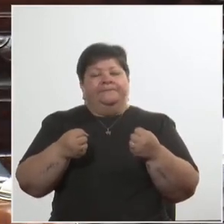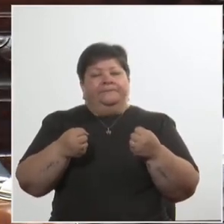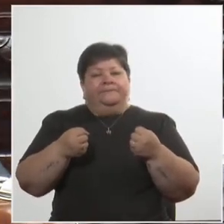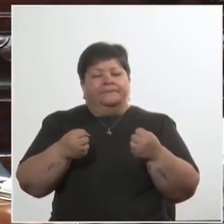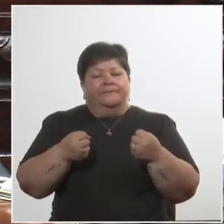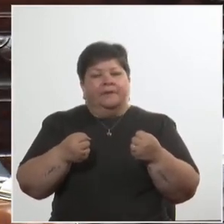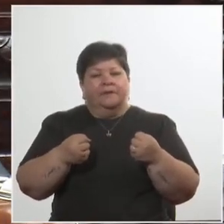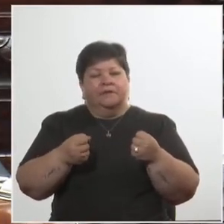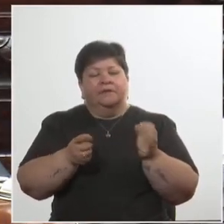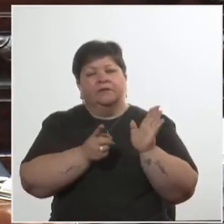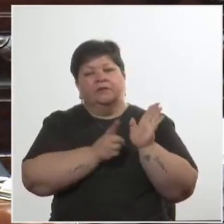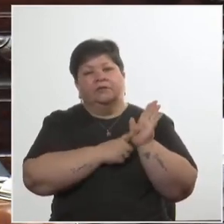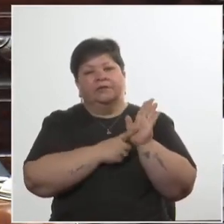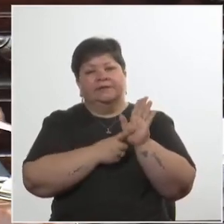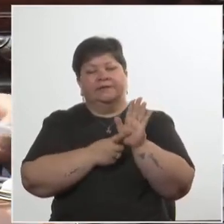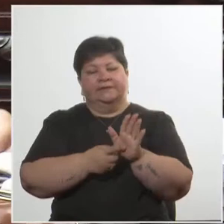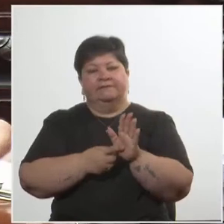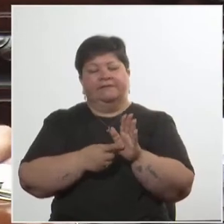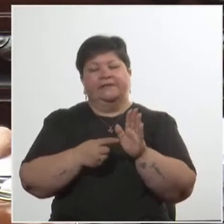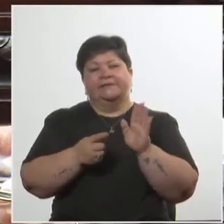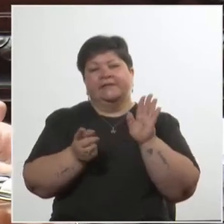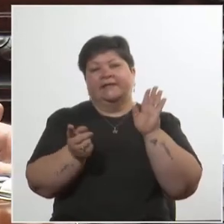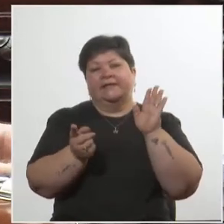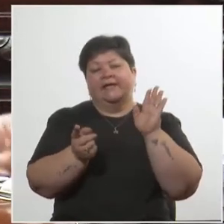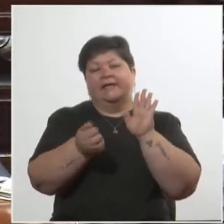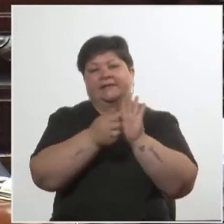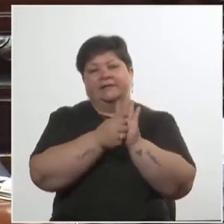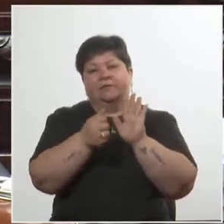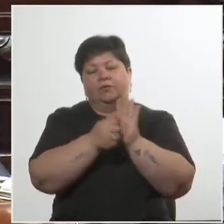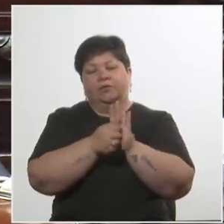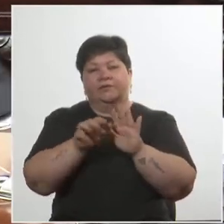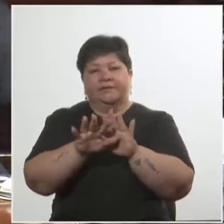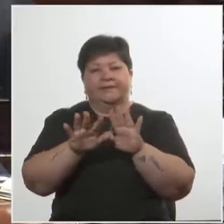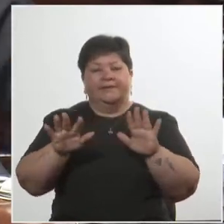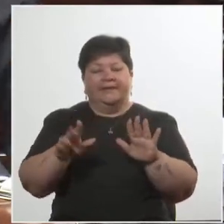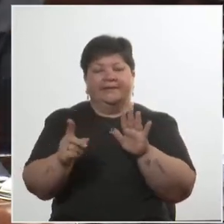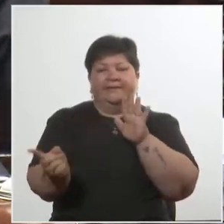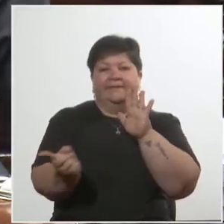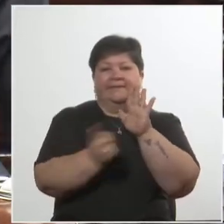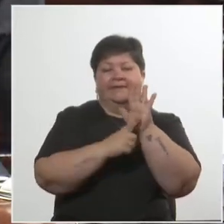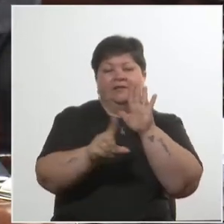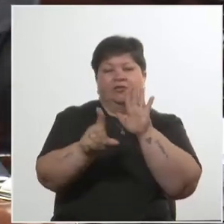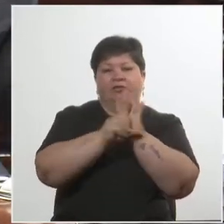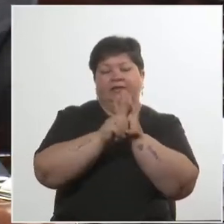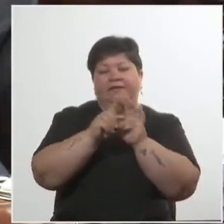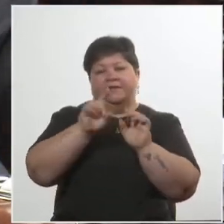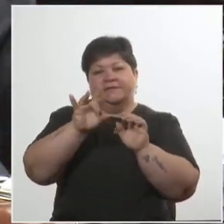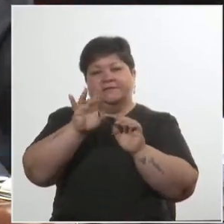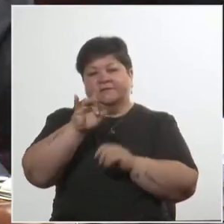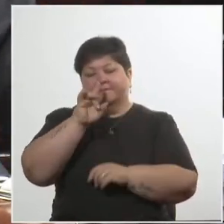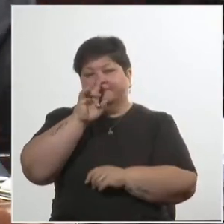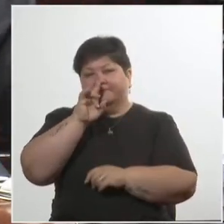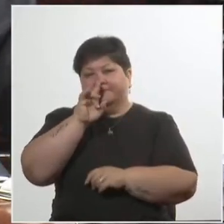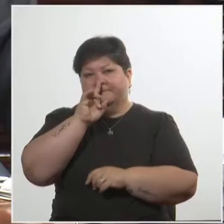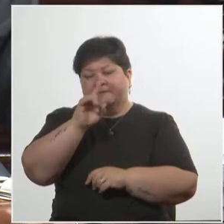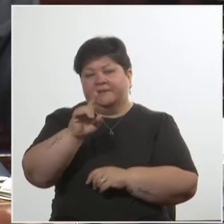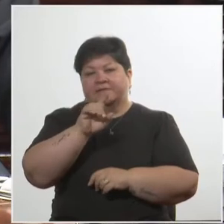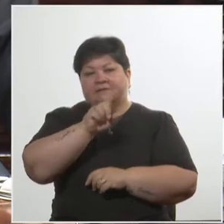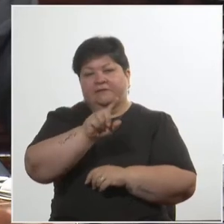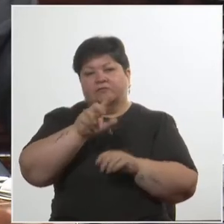establece concretamente el artículo diez del decreto ley 15.180 del año